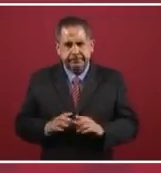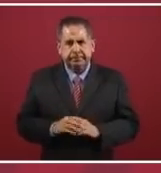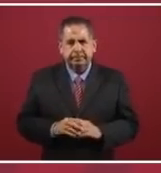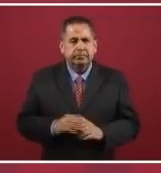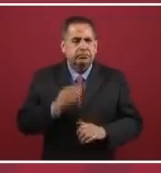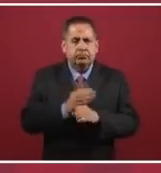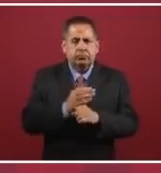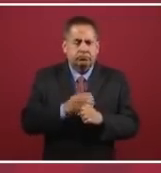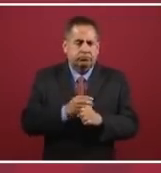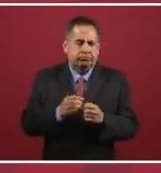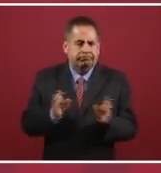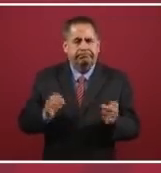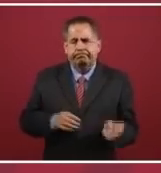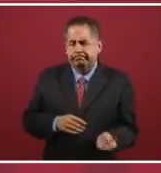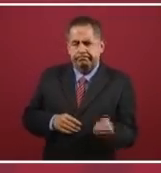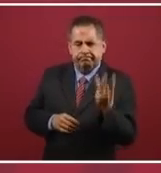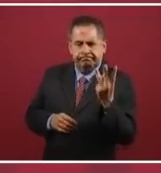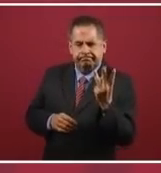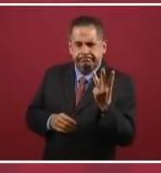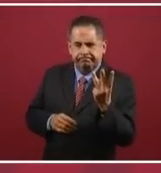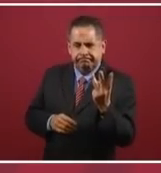hablando de tres